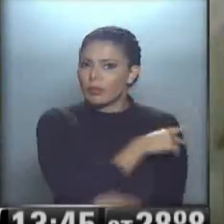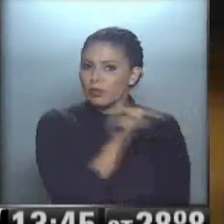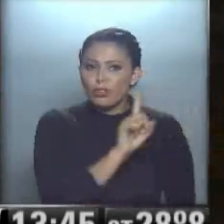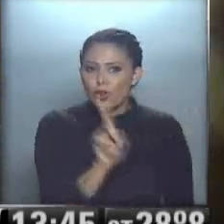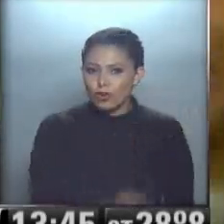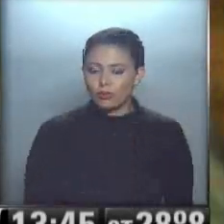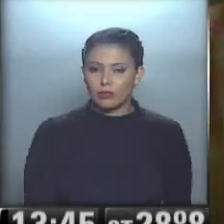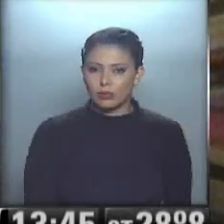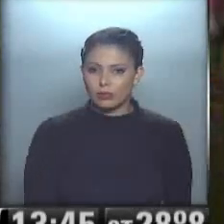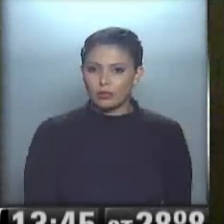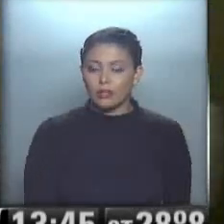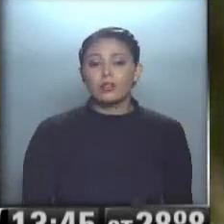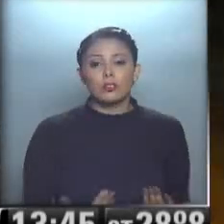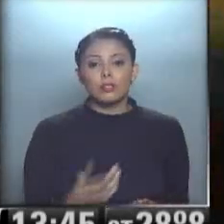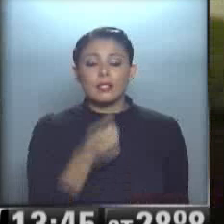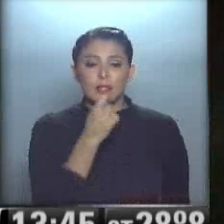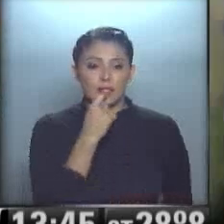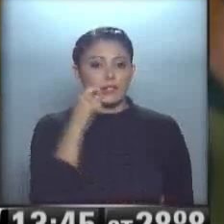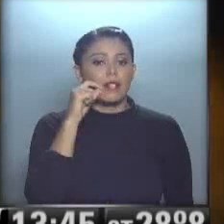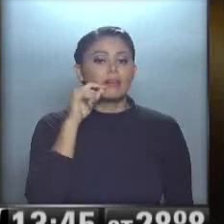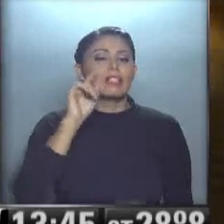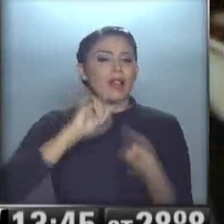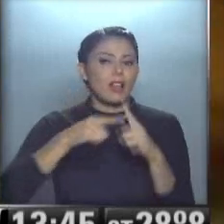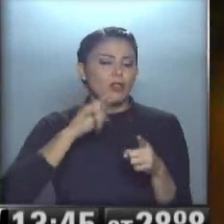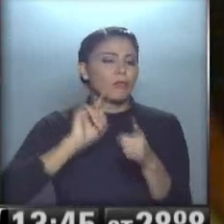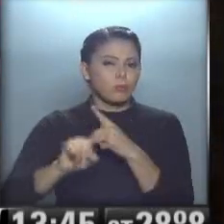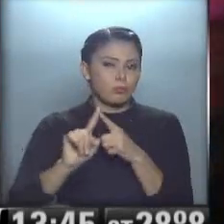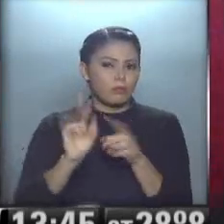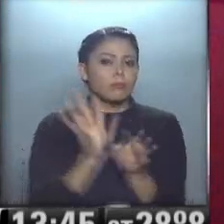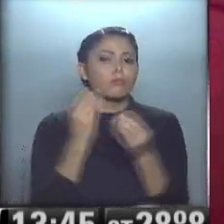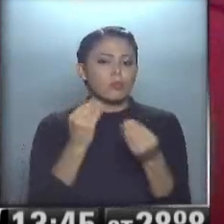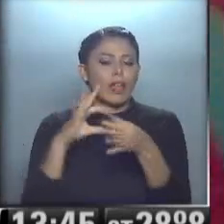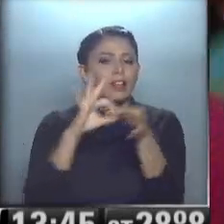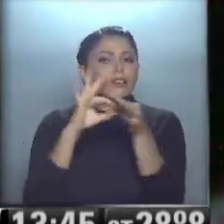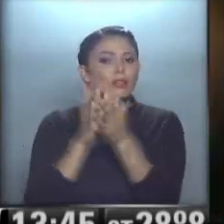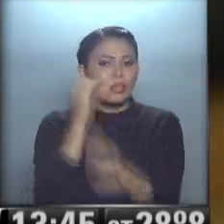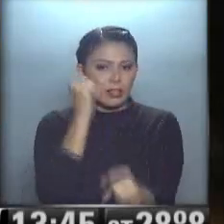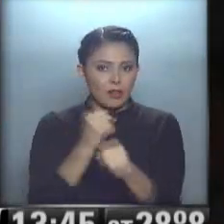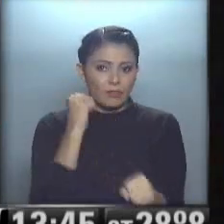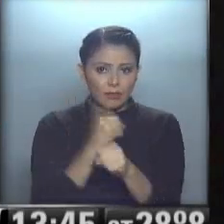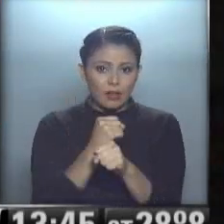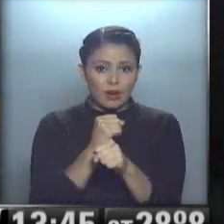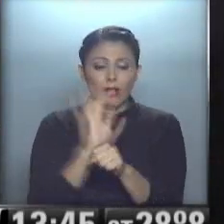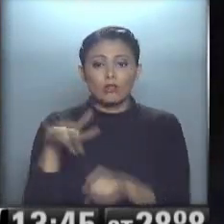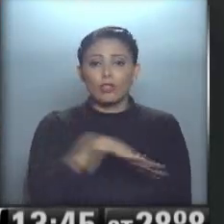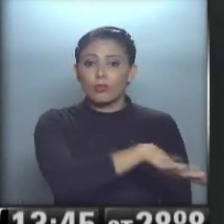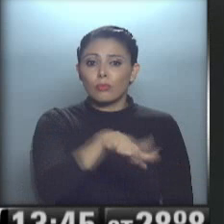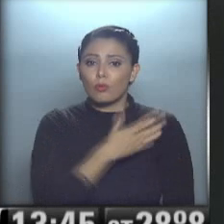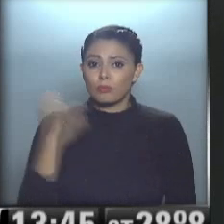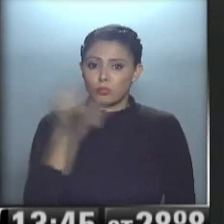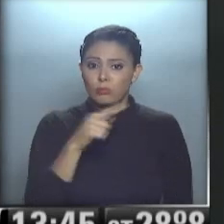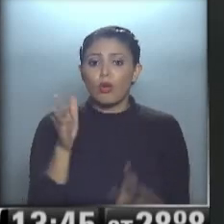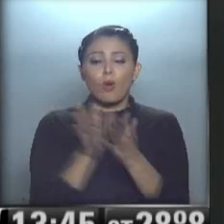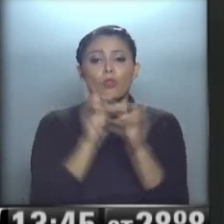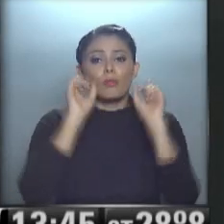empleador los que tienen efectivamente una relación directa desde el punto de vista del vínculo jurídico laboral del sector Público con los